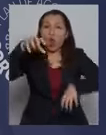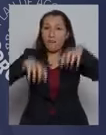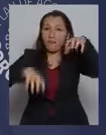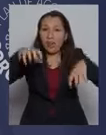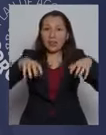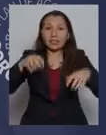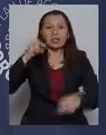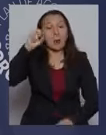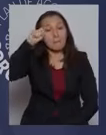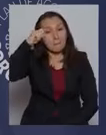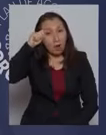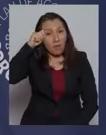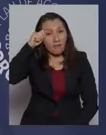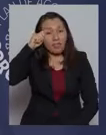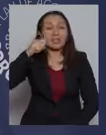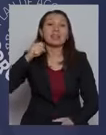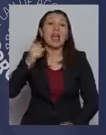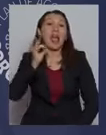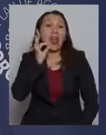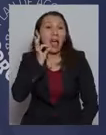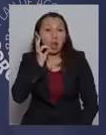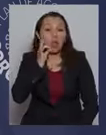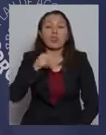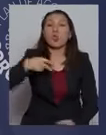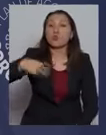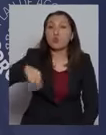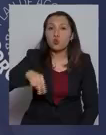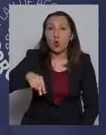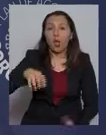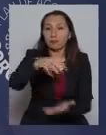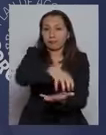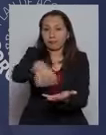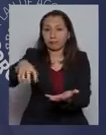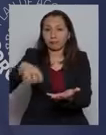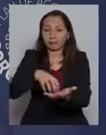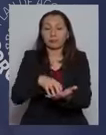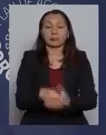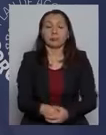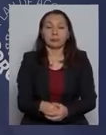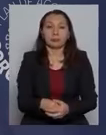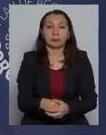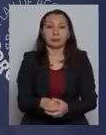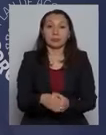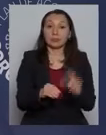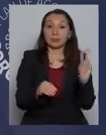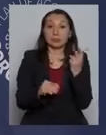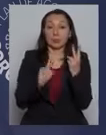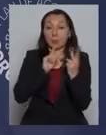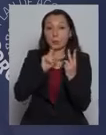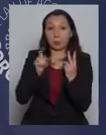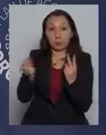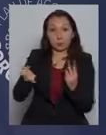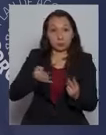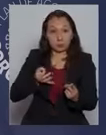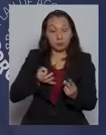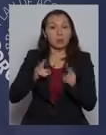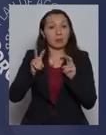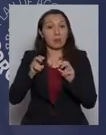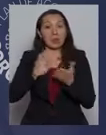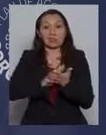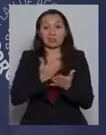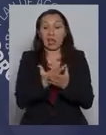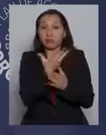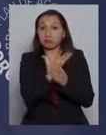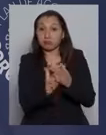Barnechea, Providencia, Las Condes y Ñuñoa. Con respecto a su segunda pregunta, con respecto a los casos